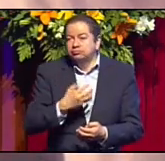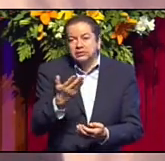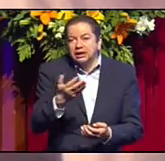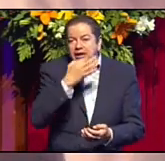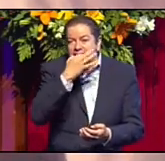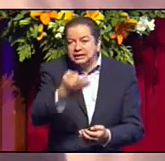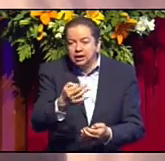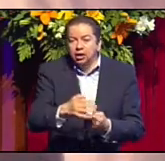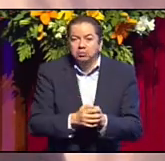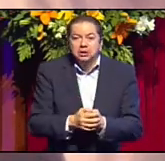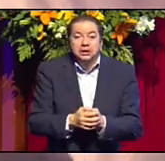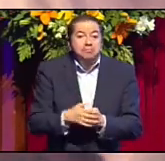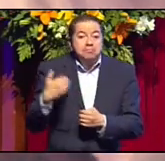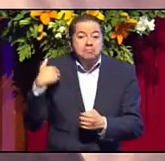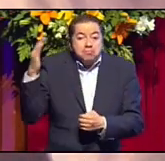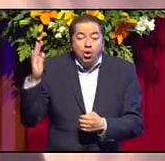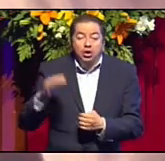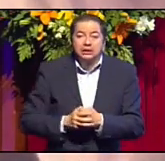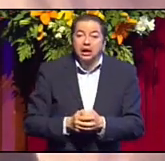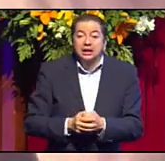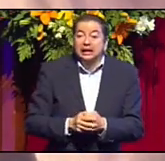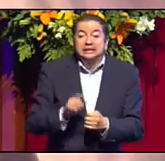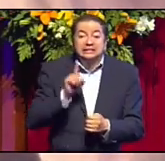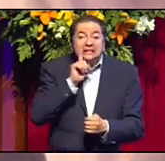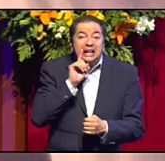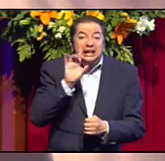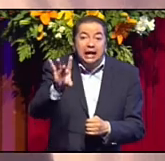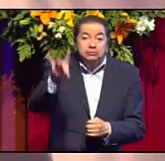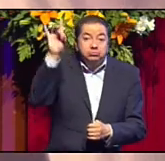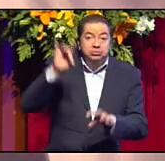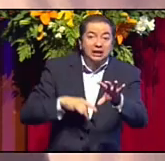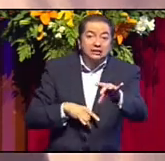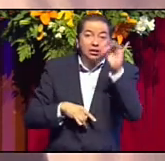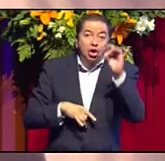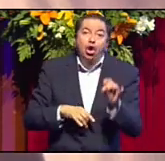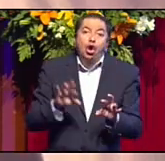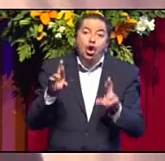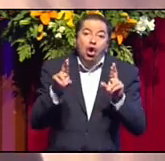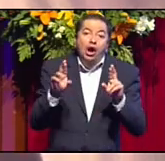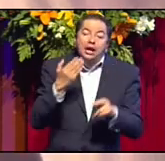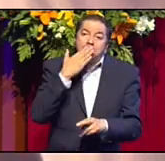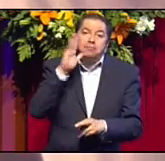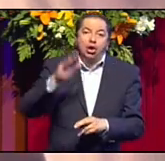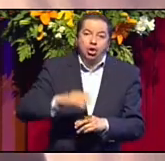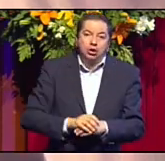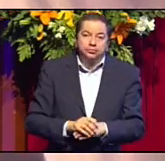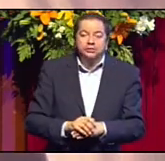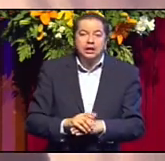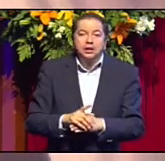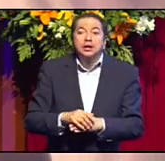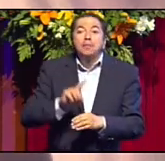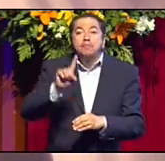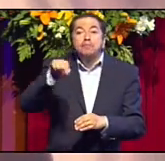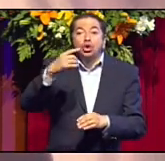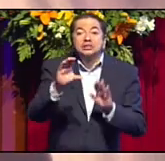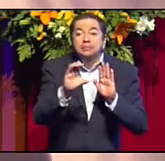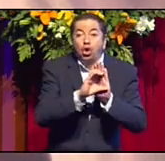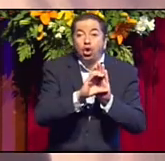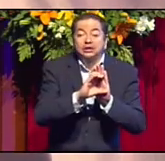Que independiente de quién salga electo, que ojalá los mejores siempre sean quienes salen electos, que la próxima